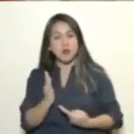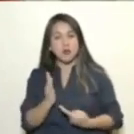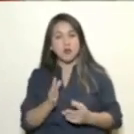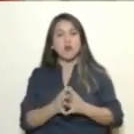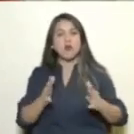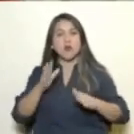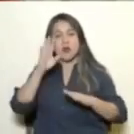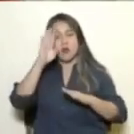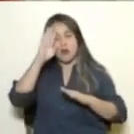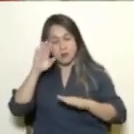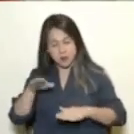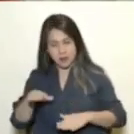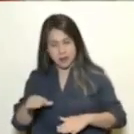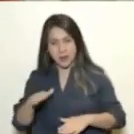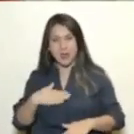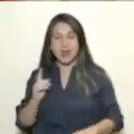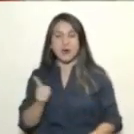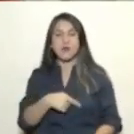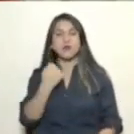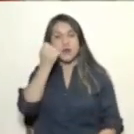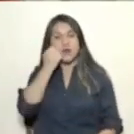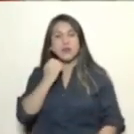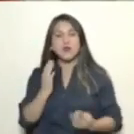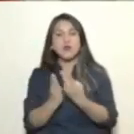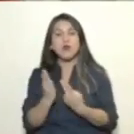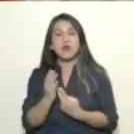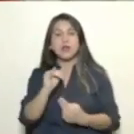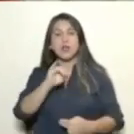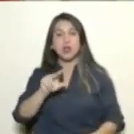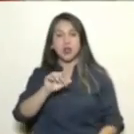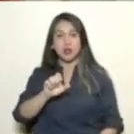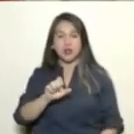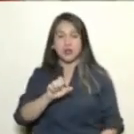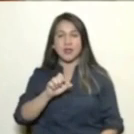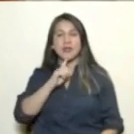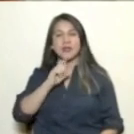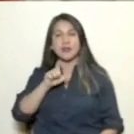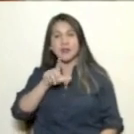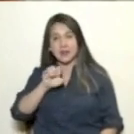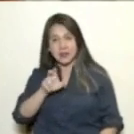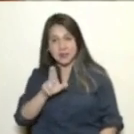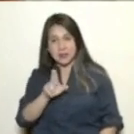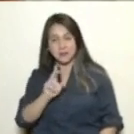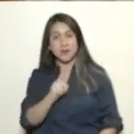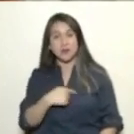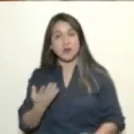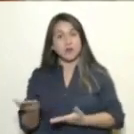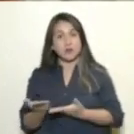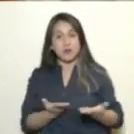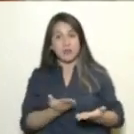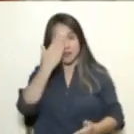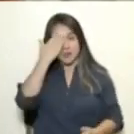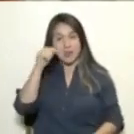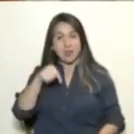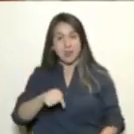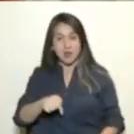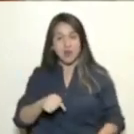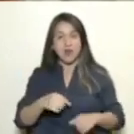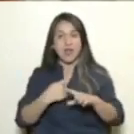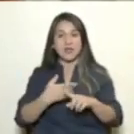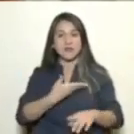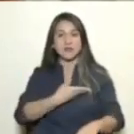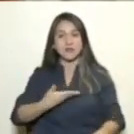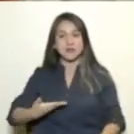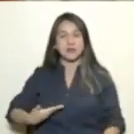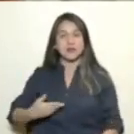un gran homenaje a nuestro querido poeta Jorge Tellier. Y nuestro invitado de hoy es el